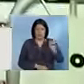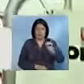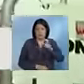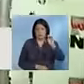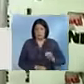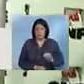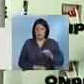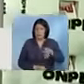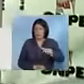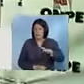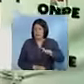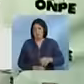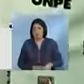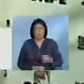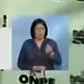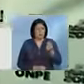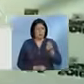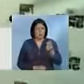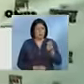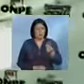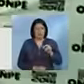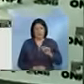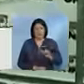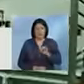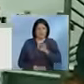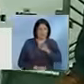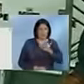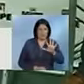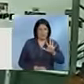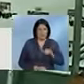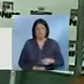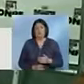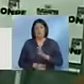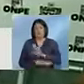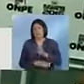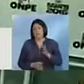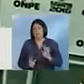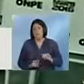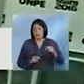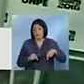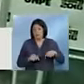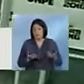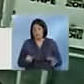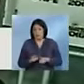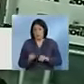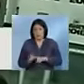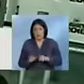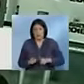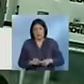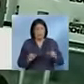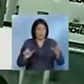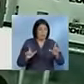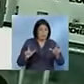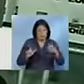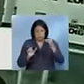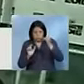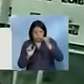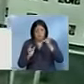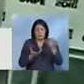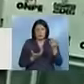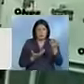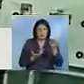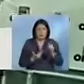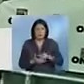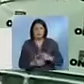informado que será aproximadamente a las 12:45 de la tarde. Entonces, aquí también los medios de comunicación están a la expectativa para conocer